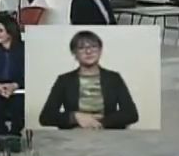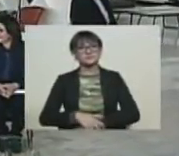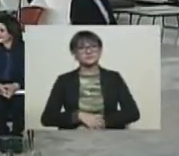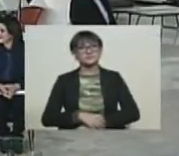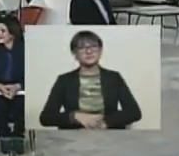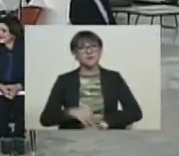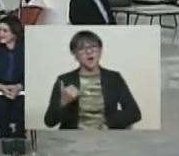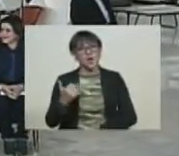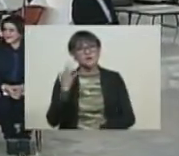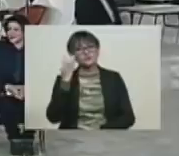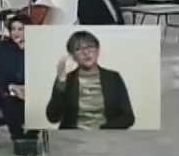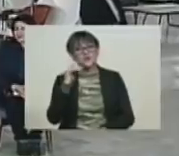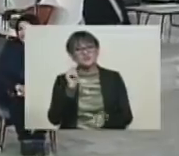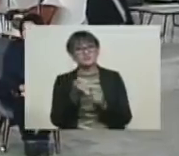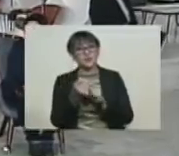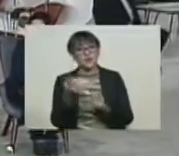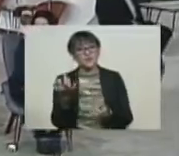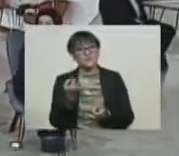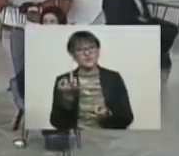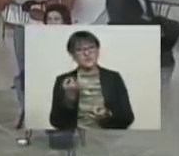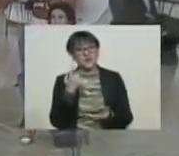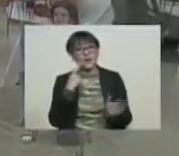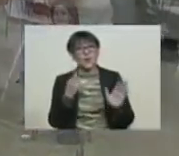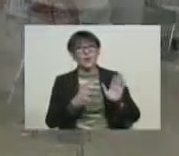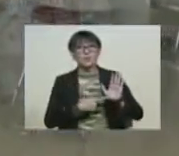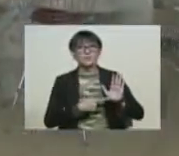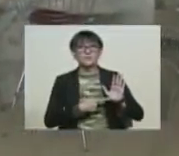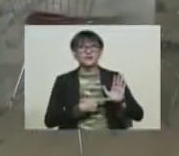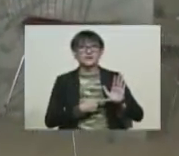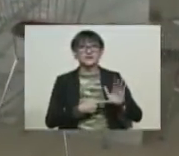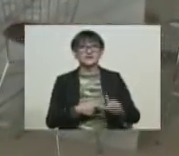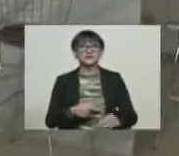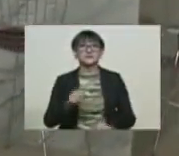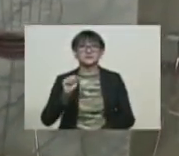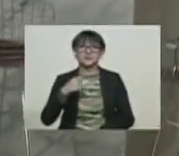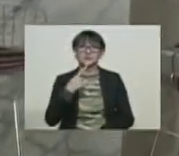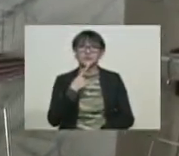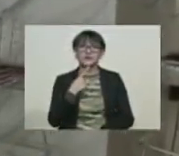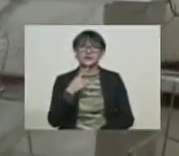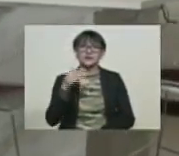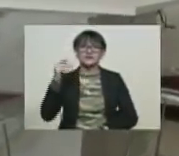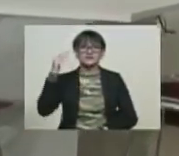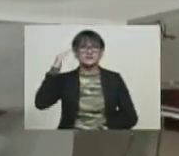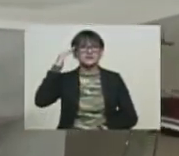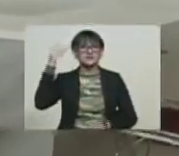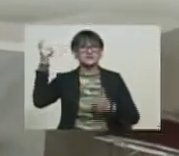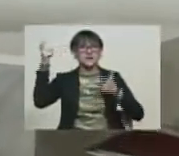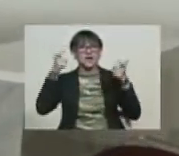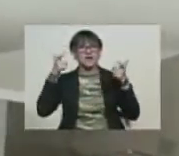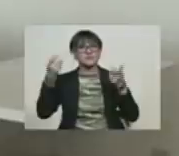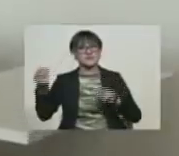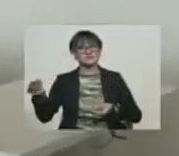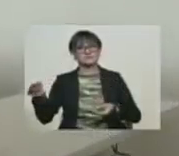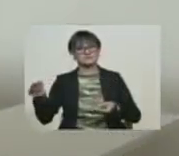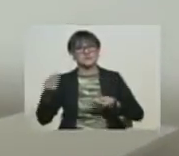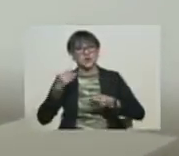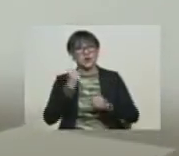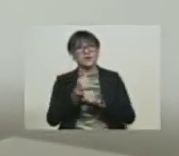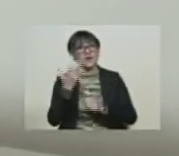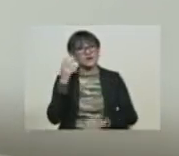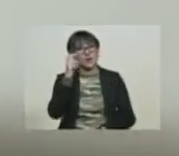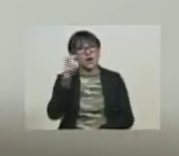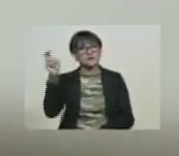viendo un sueño hecho realidad. Y lo decía, sí, el comandante Chávez me entregó esta obra y me dijo, cuando era